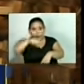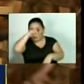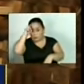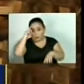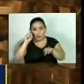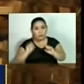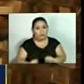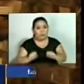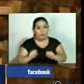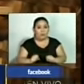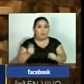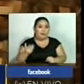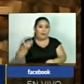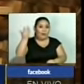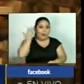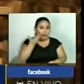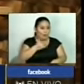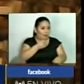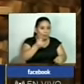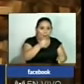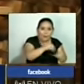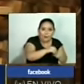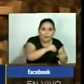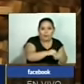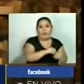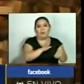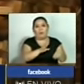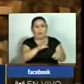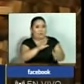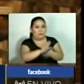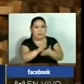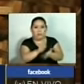Y lo que teníamos nosotros para nuestro gasto o para los